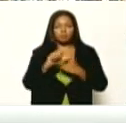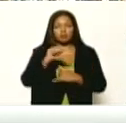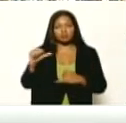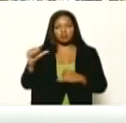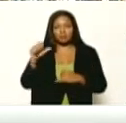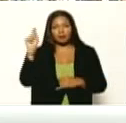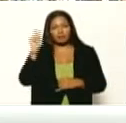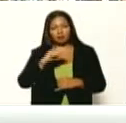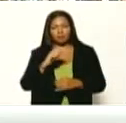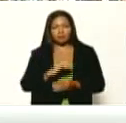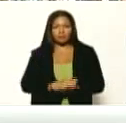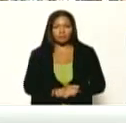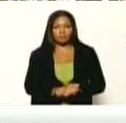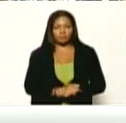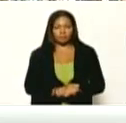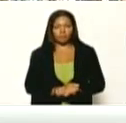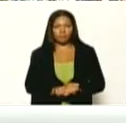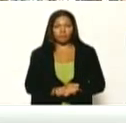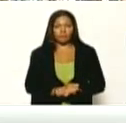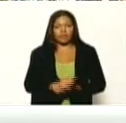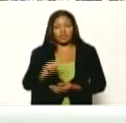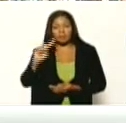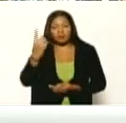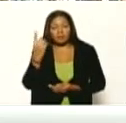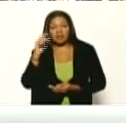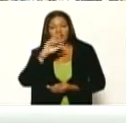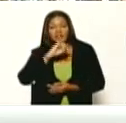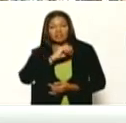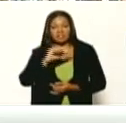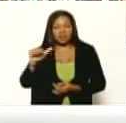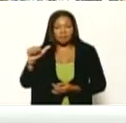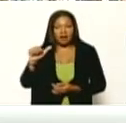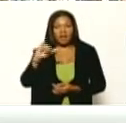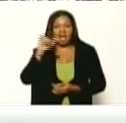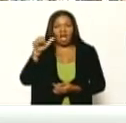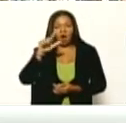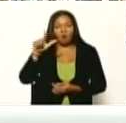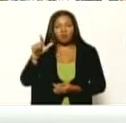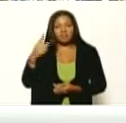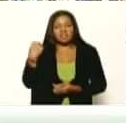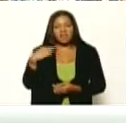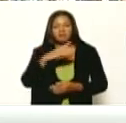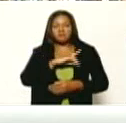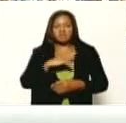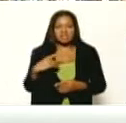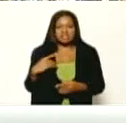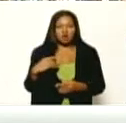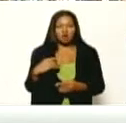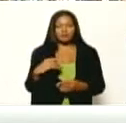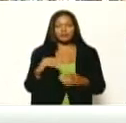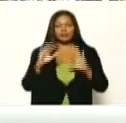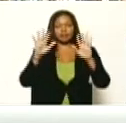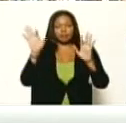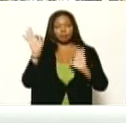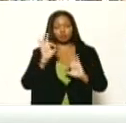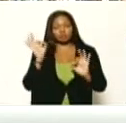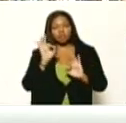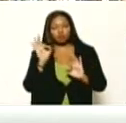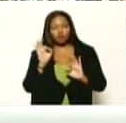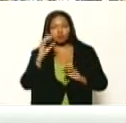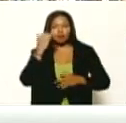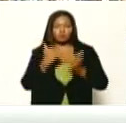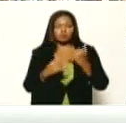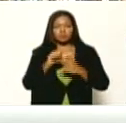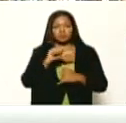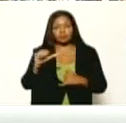del mes. Esta primera semana de julio tuvimos un descenso del 10% en relación a la última semana